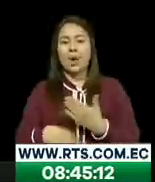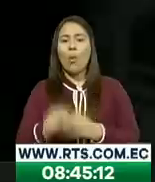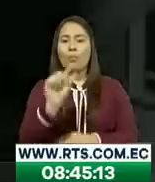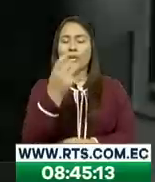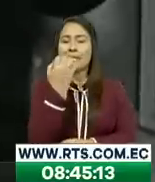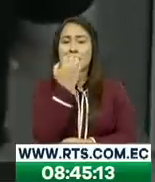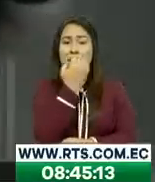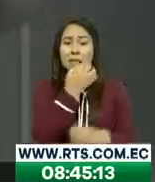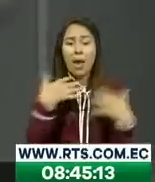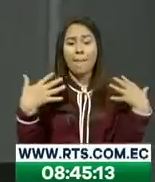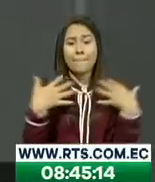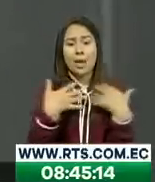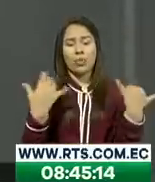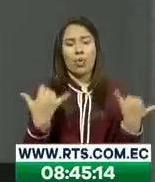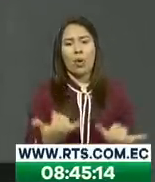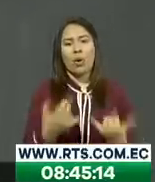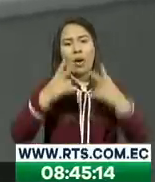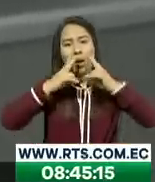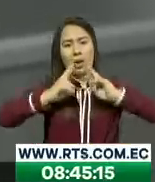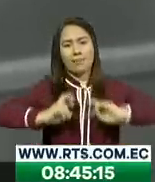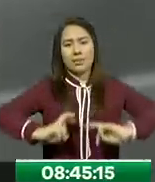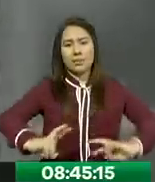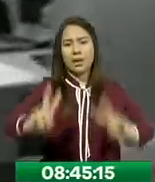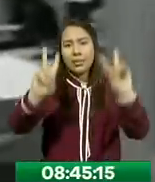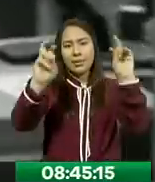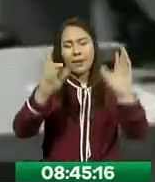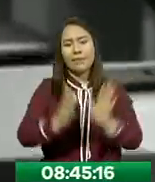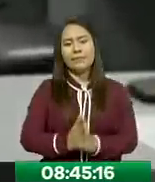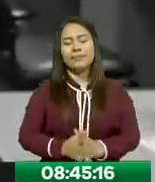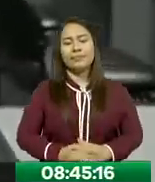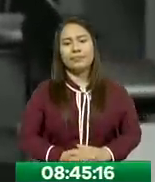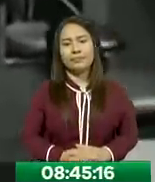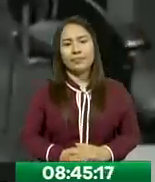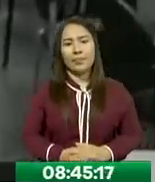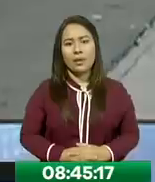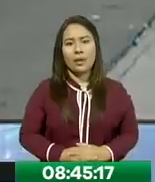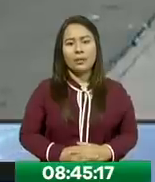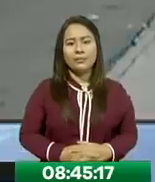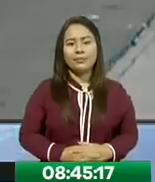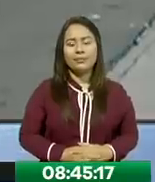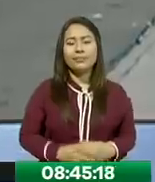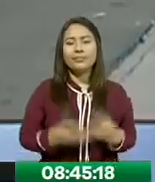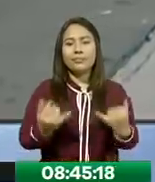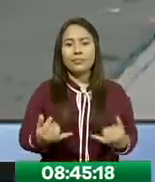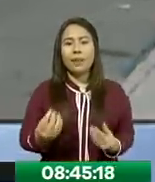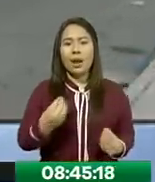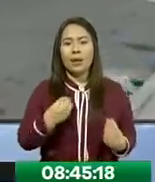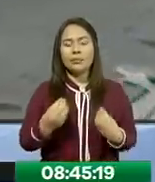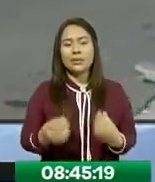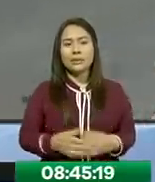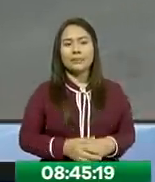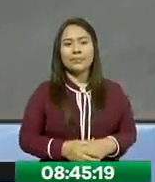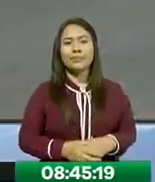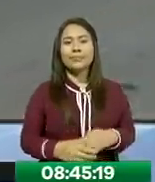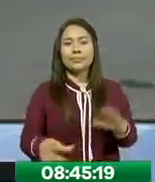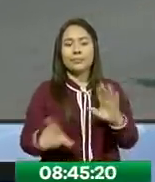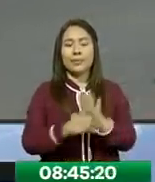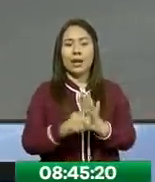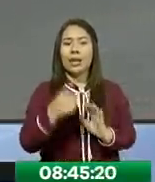alterado. El caso está siendo investigado por el delito de lesiones. Pueden existir medidas socioeducativas que establece el Código Orgánico de la Niña y